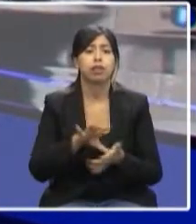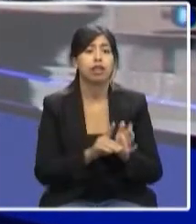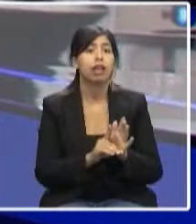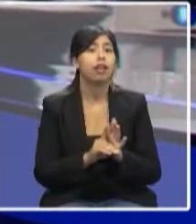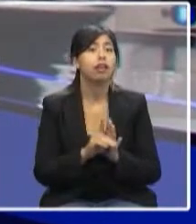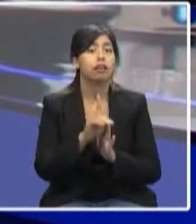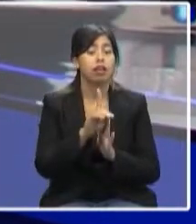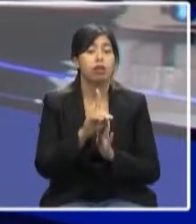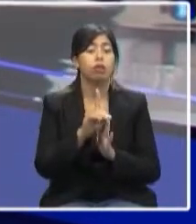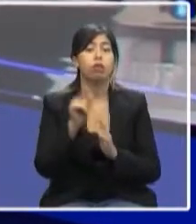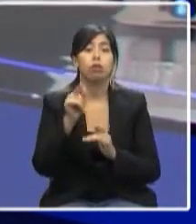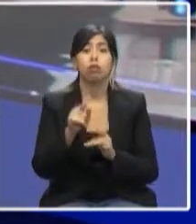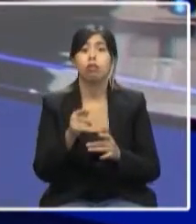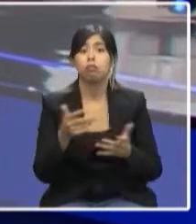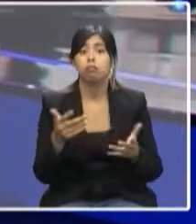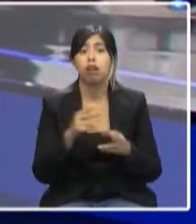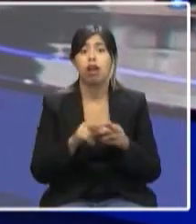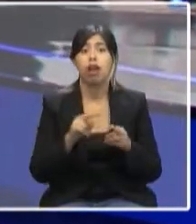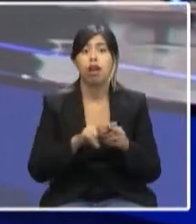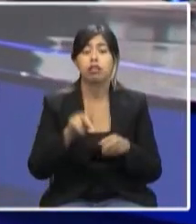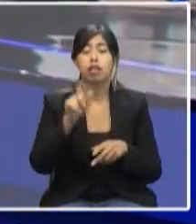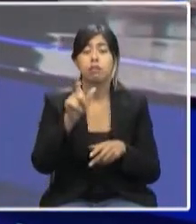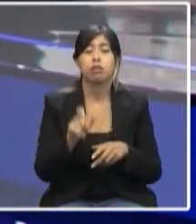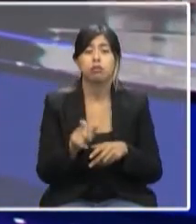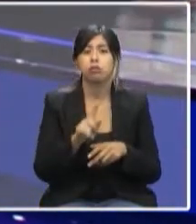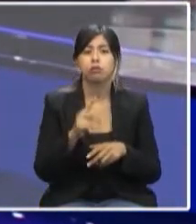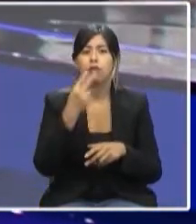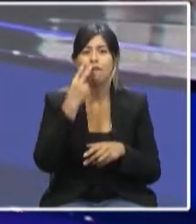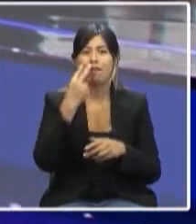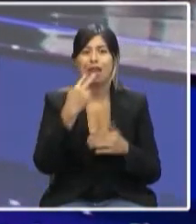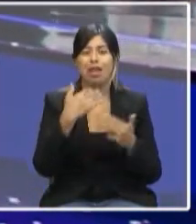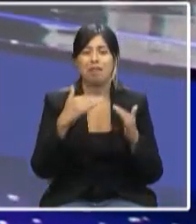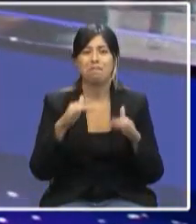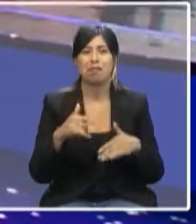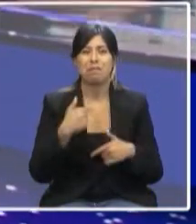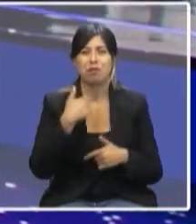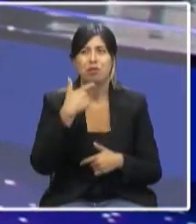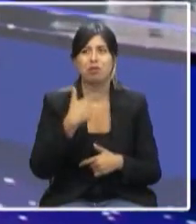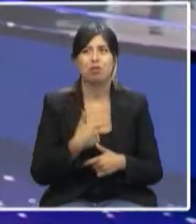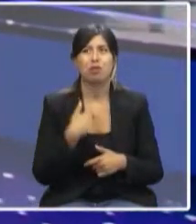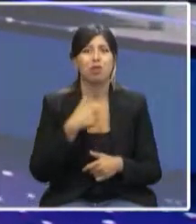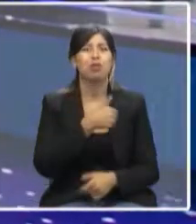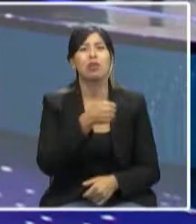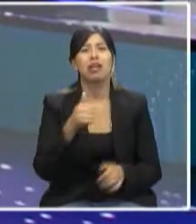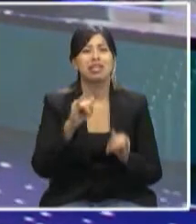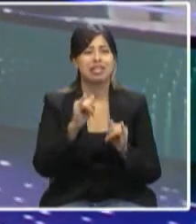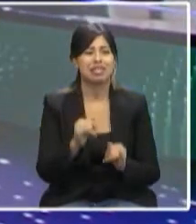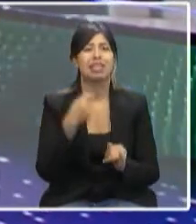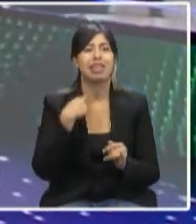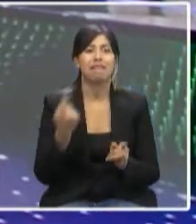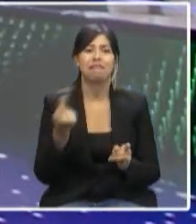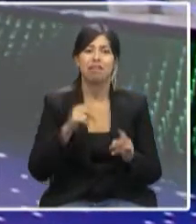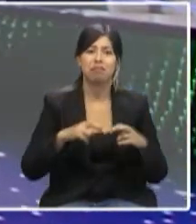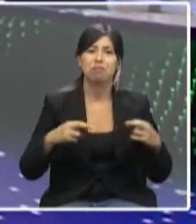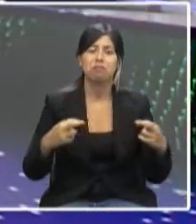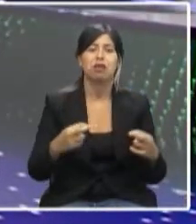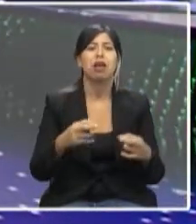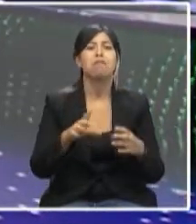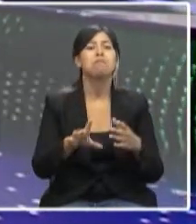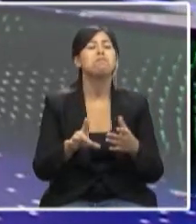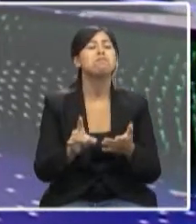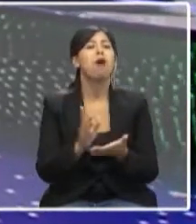eso seguramente lo hace un tipo de personas que no se ven como yo. Pues sí se ven como yo, y todas esas personas vinieron a la mesa,